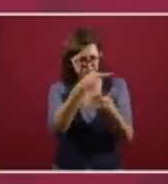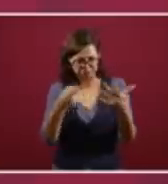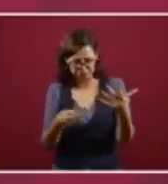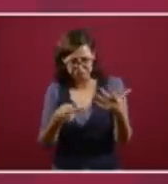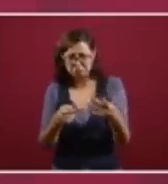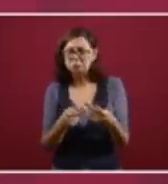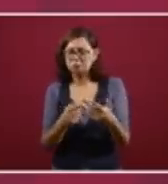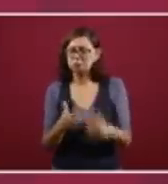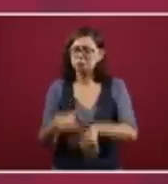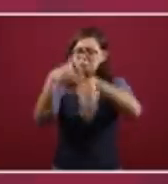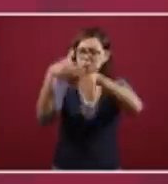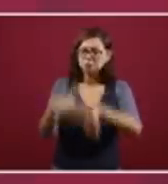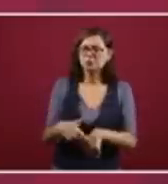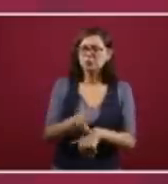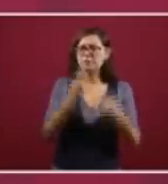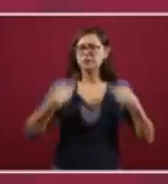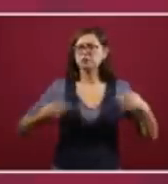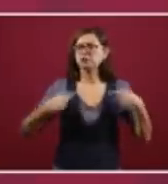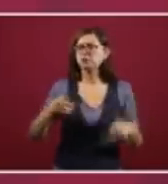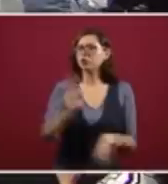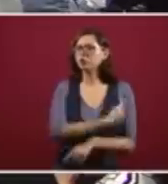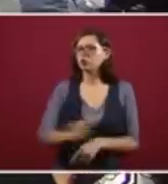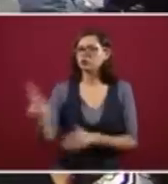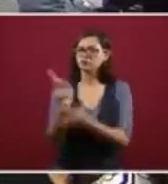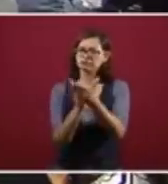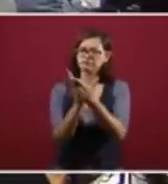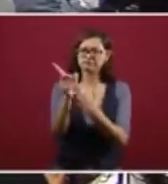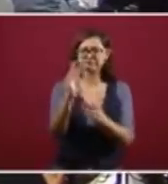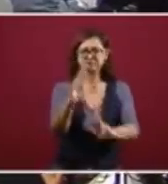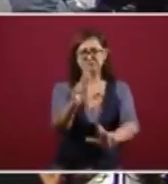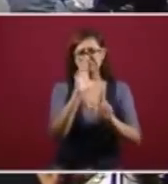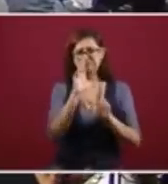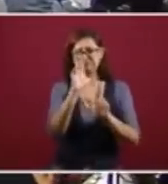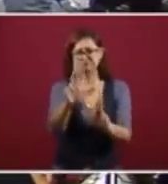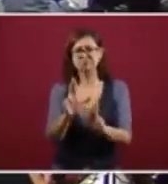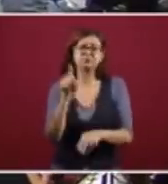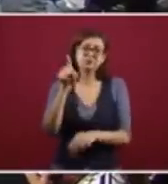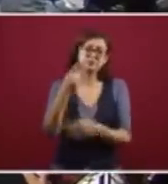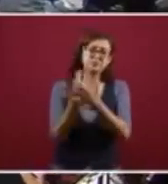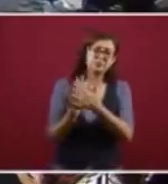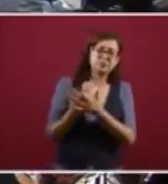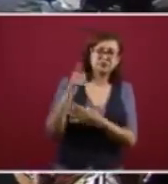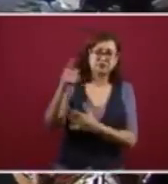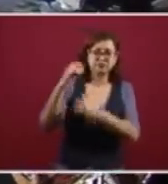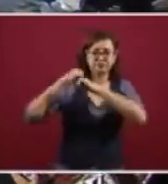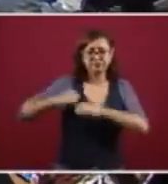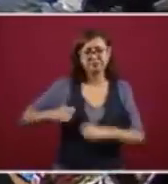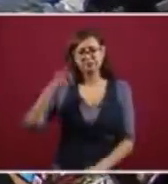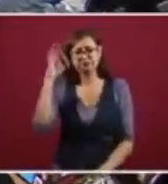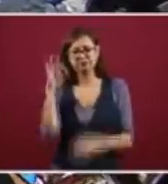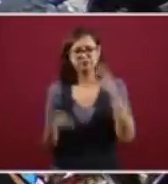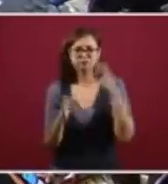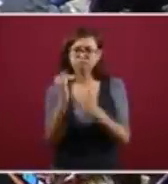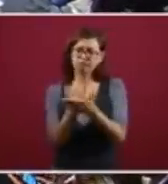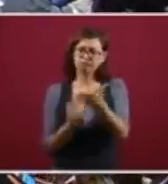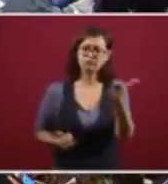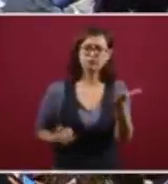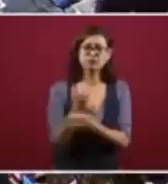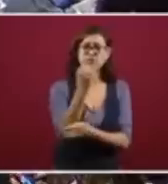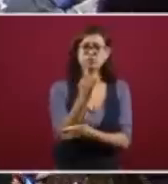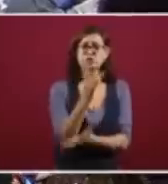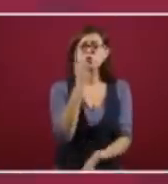los ciudadanos, y que la autoridad judicial decida, resuelva. Lo único que